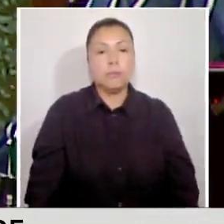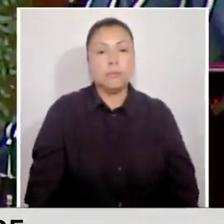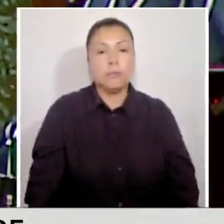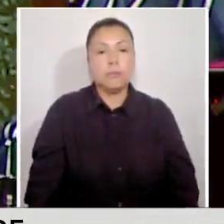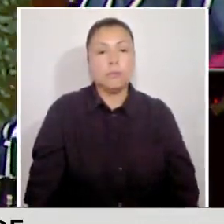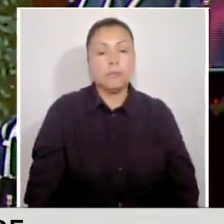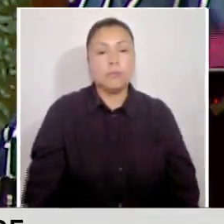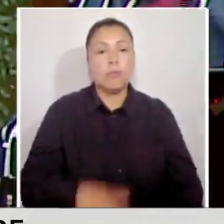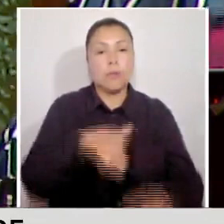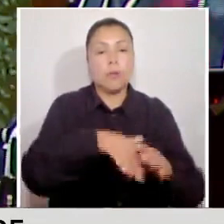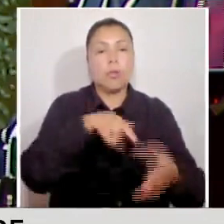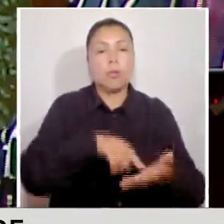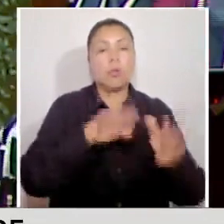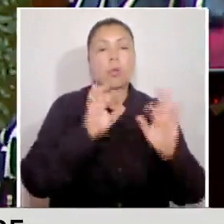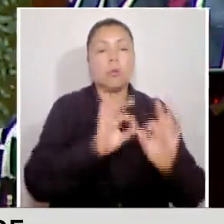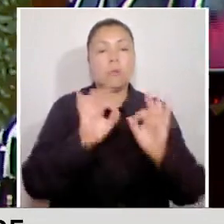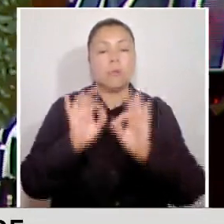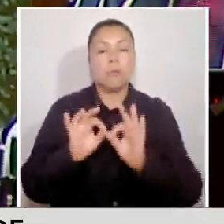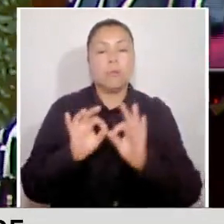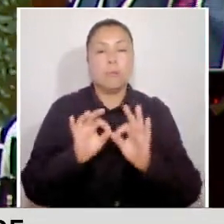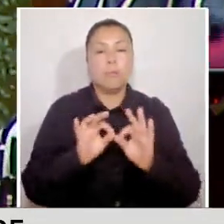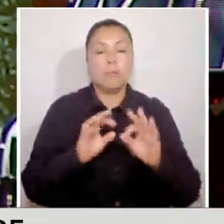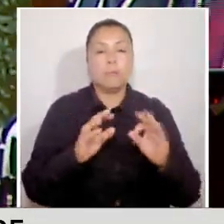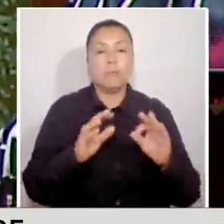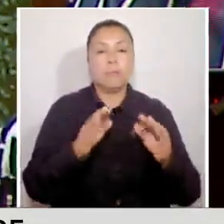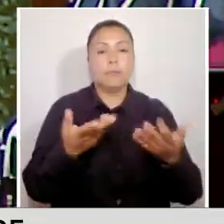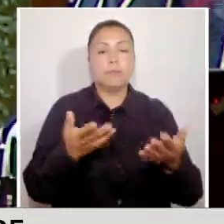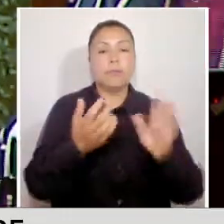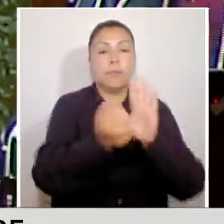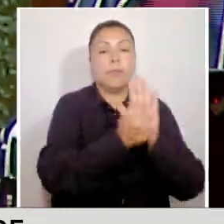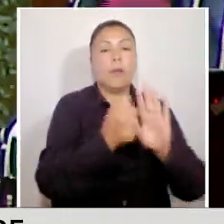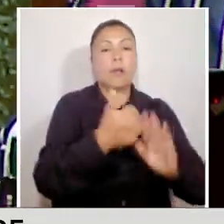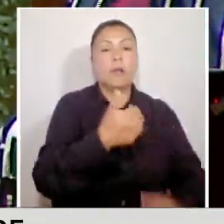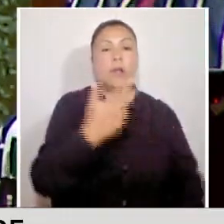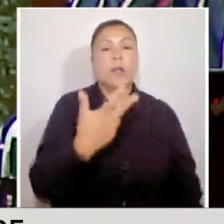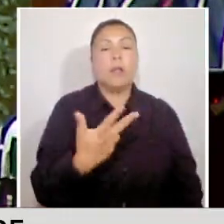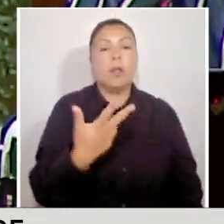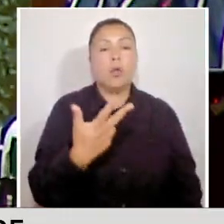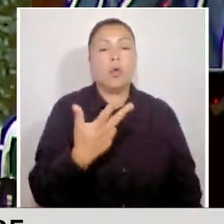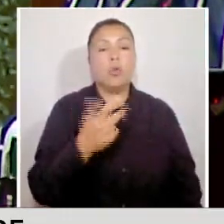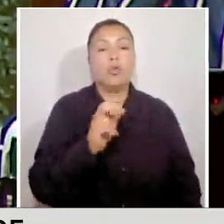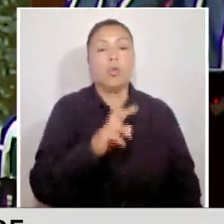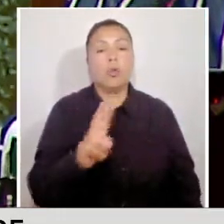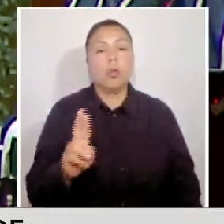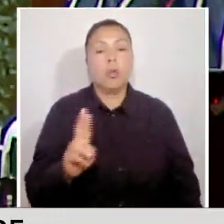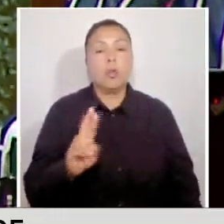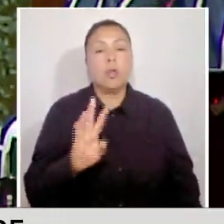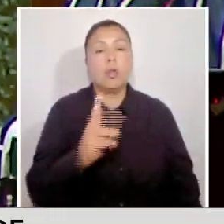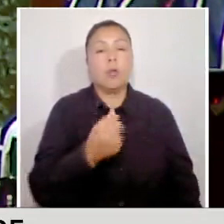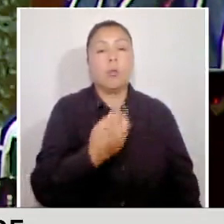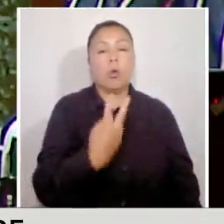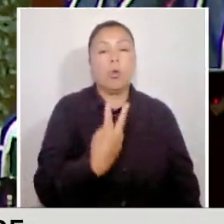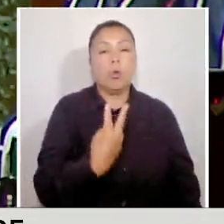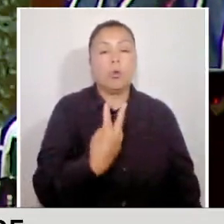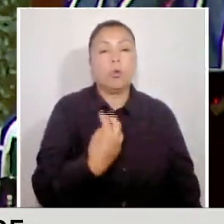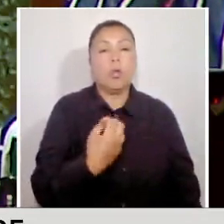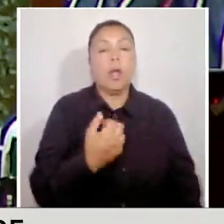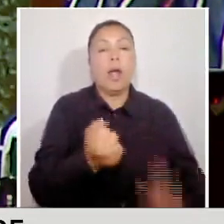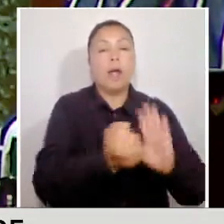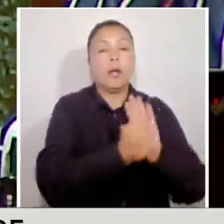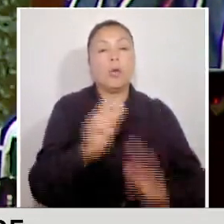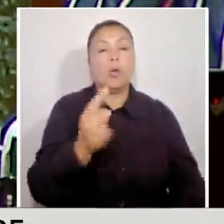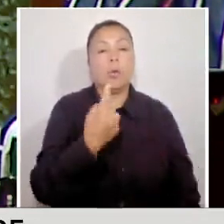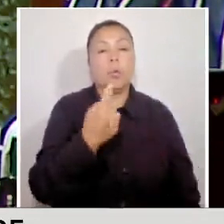votación particular el artículo 68 ter contenido en el numeral dos del artículo primero del